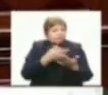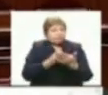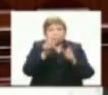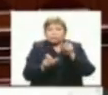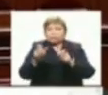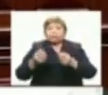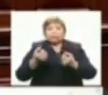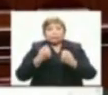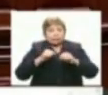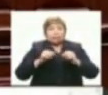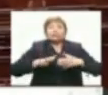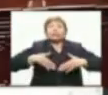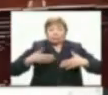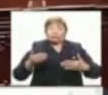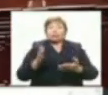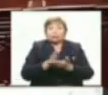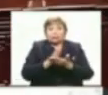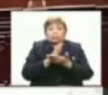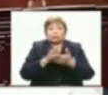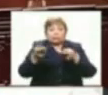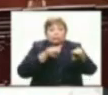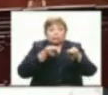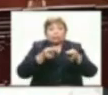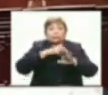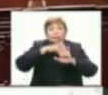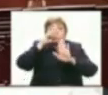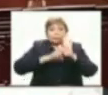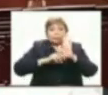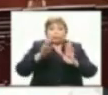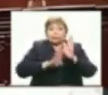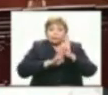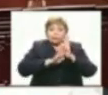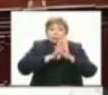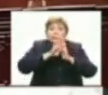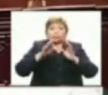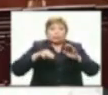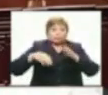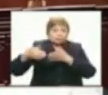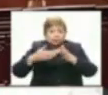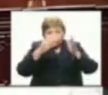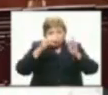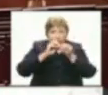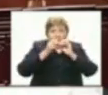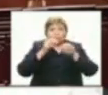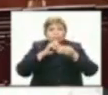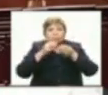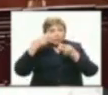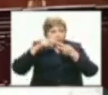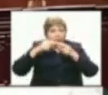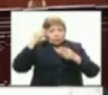personal disponible pueda participar en la ejecución de proyectos de desarrollo como caminos, obras de